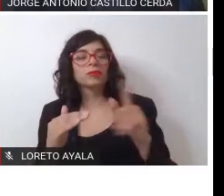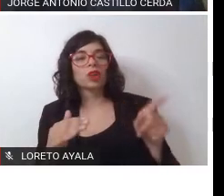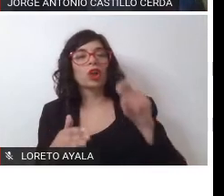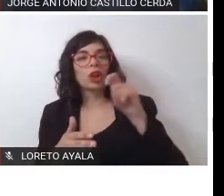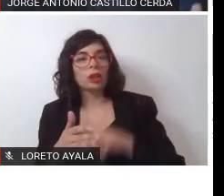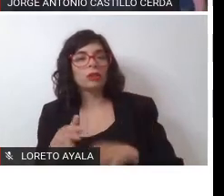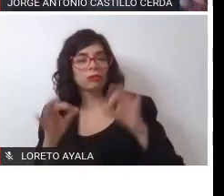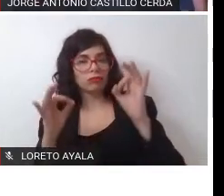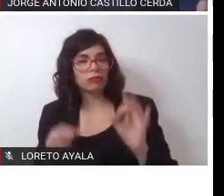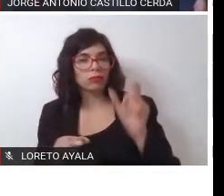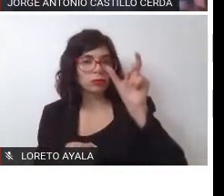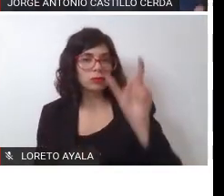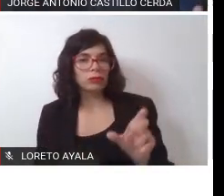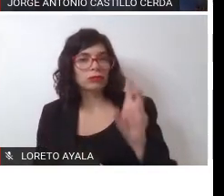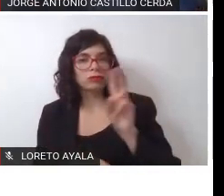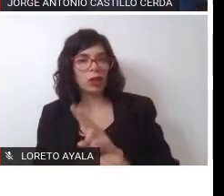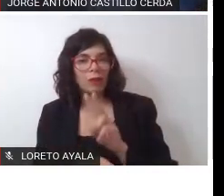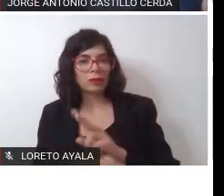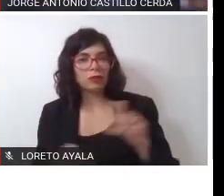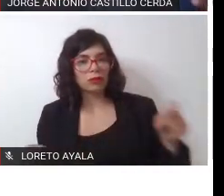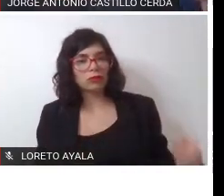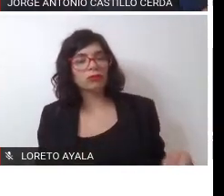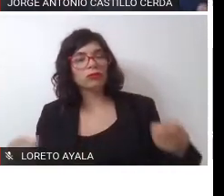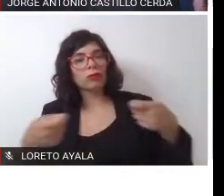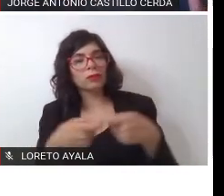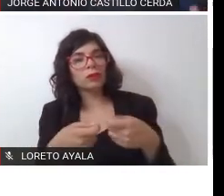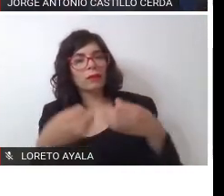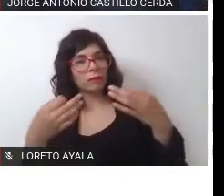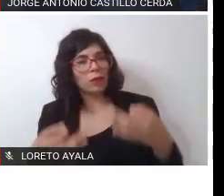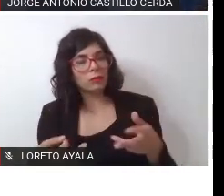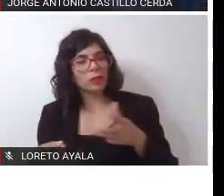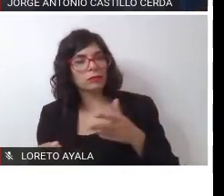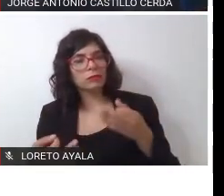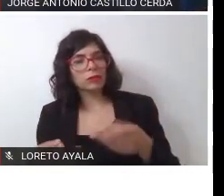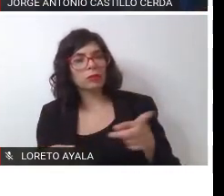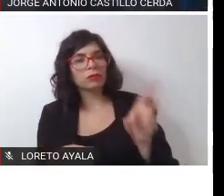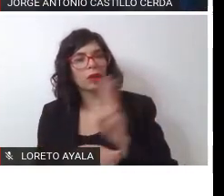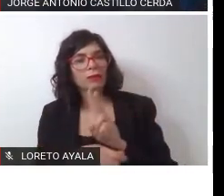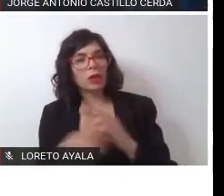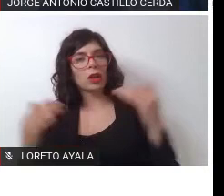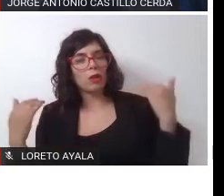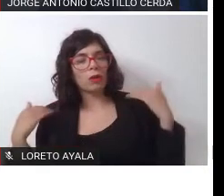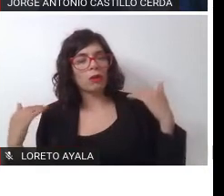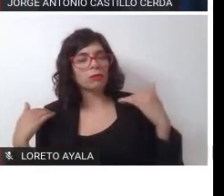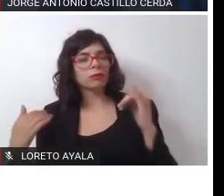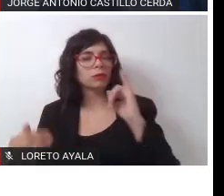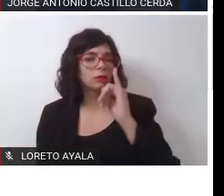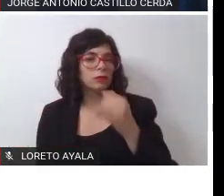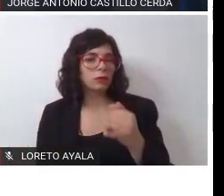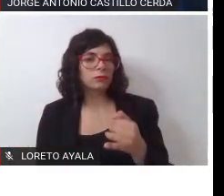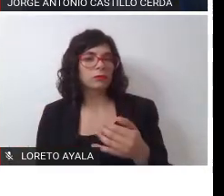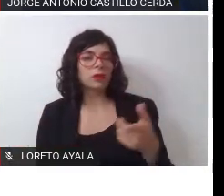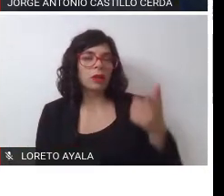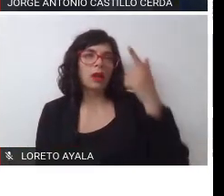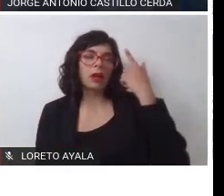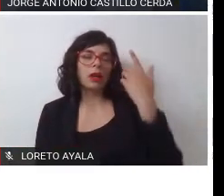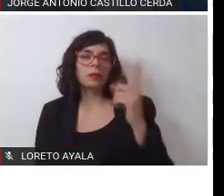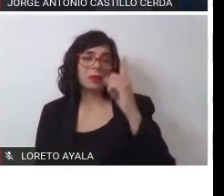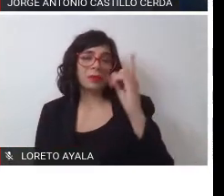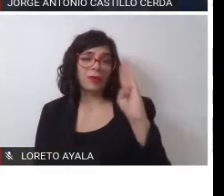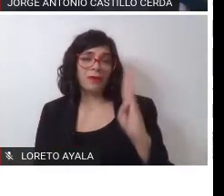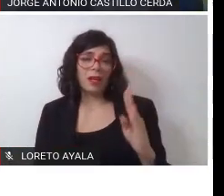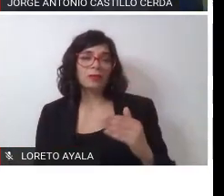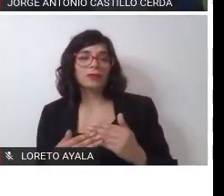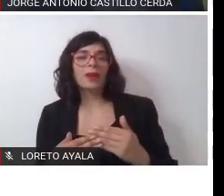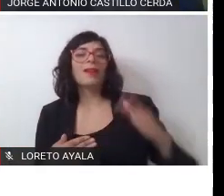como profesores con subvención formal, como profesores de educación física, tomando desde primero básico en